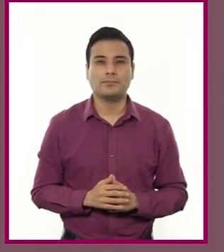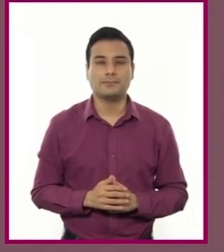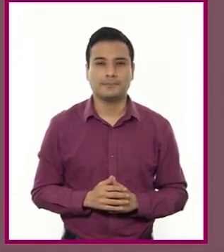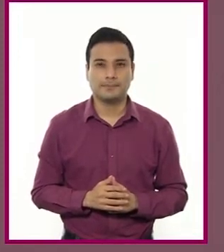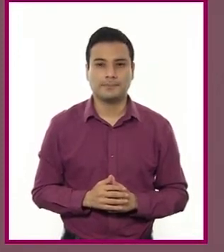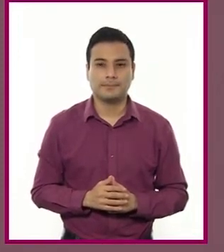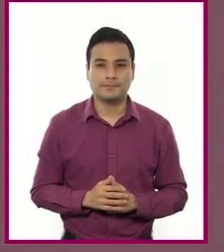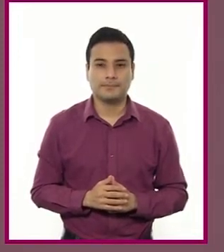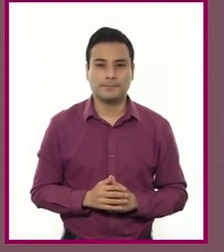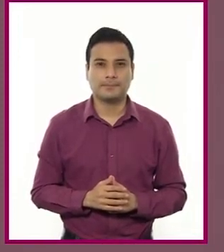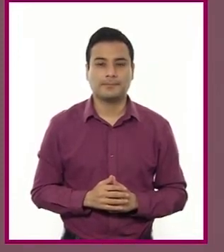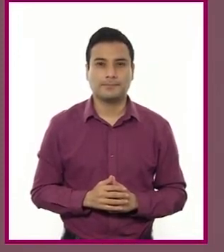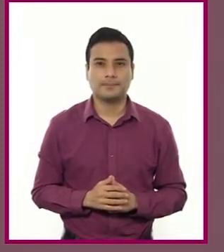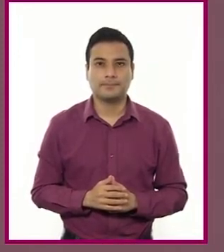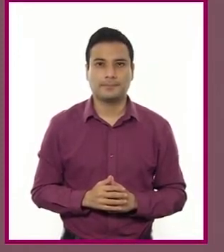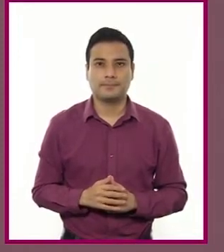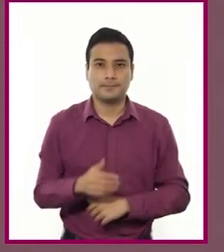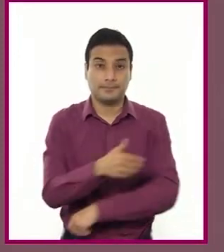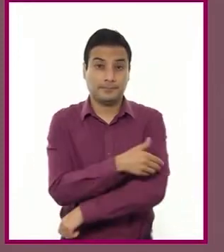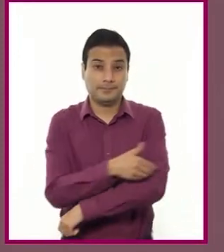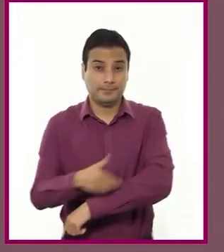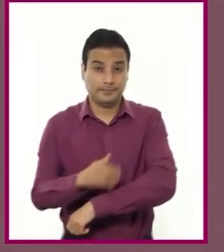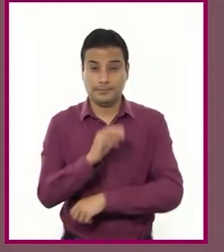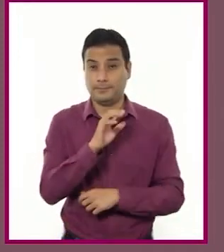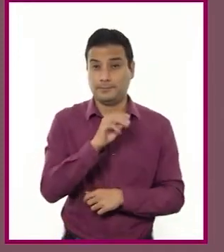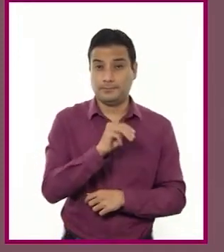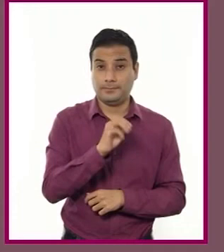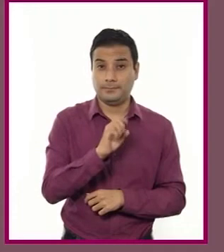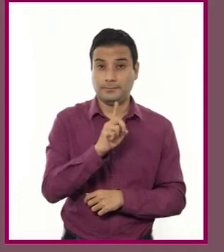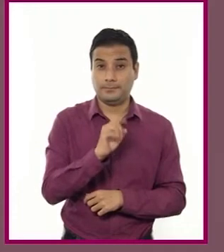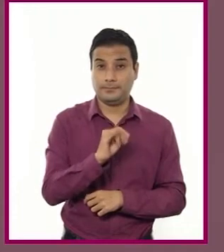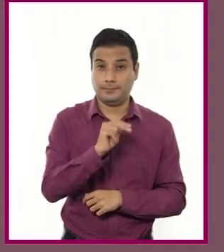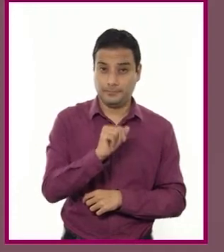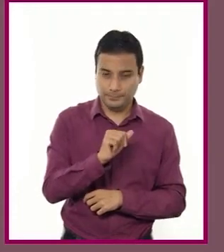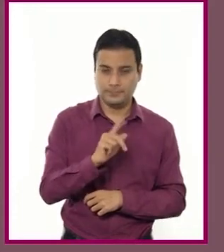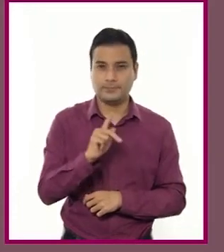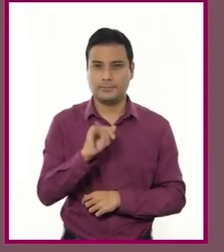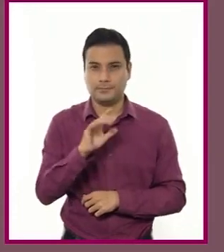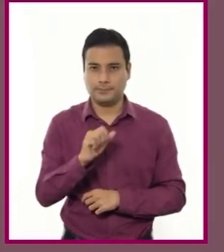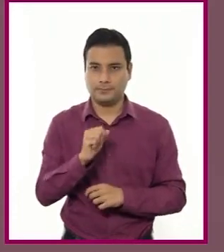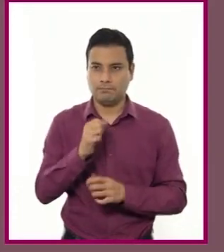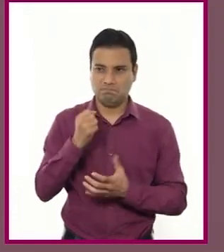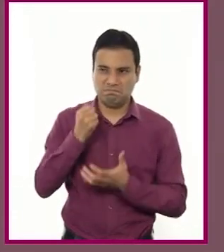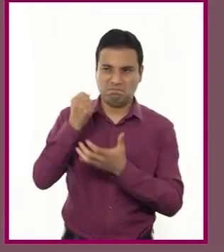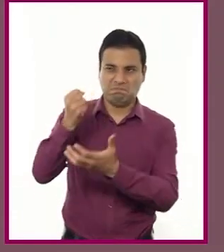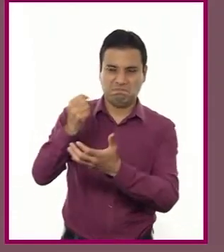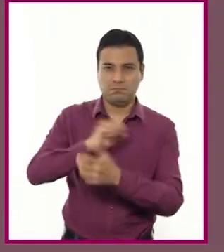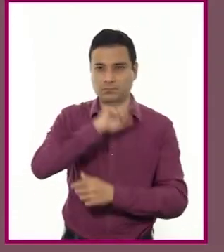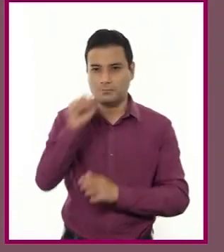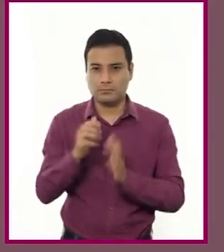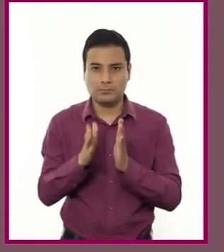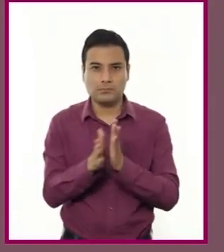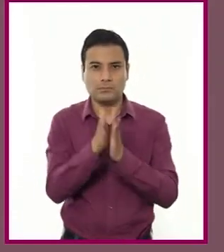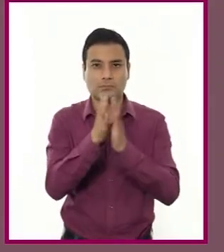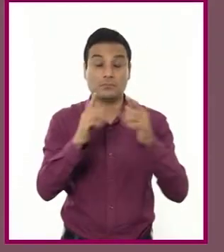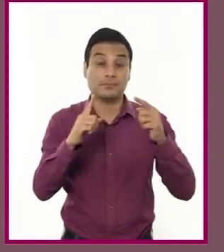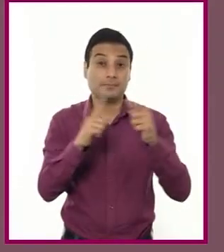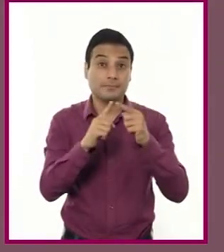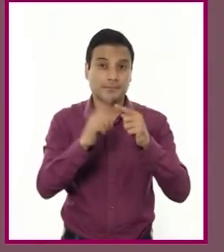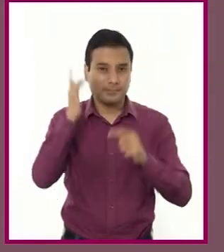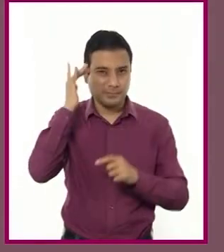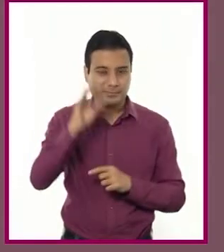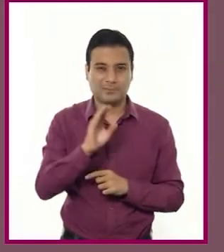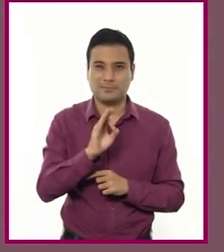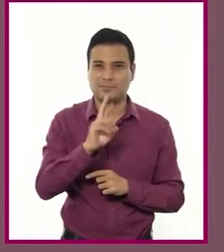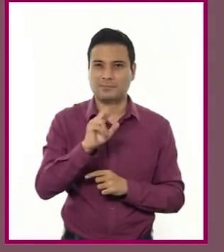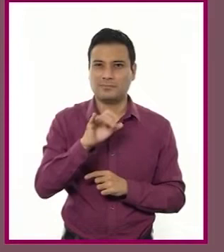Y gracias a la familia Medina y Picasso, pudieron construir una fantástica iglesia, la de San Francisco Javier, que adornaron